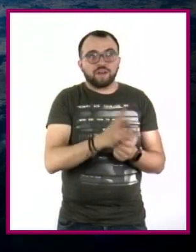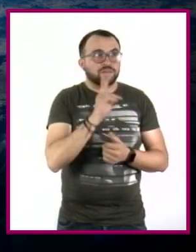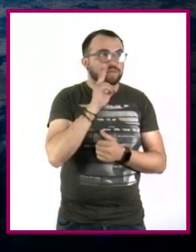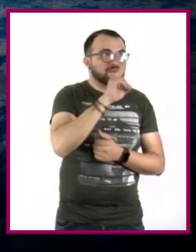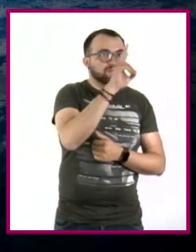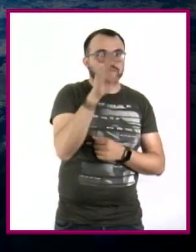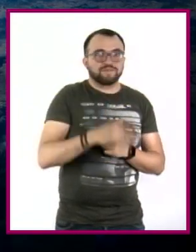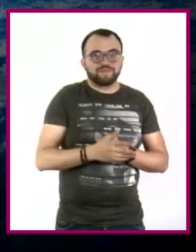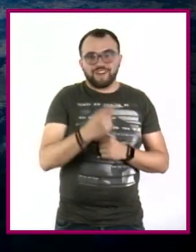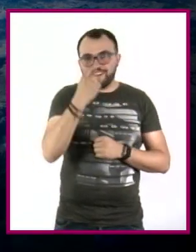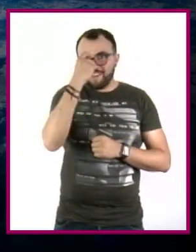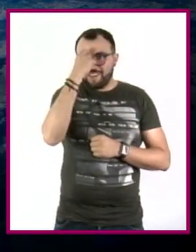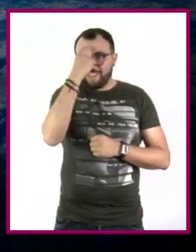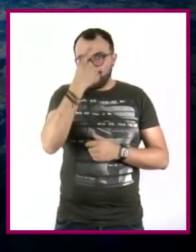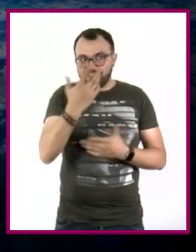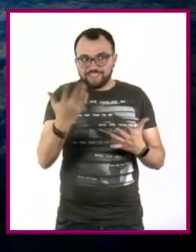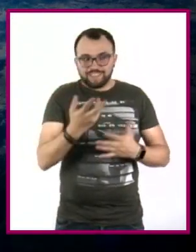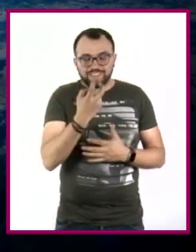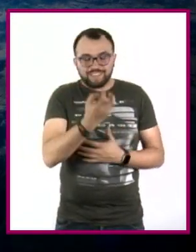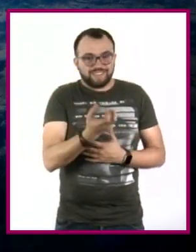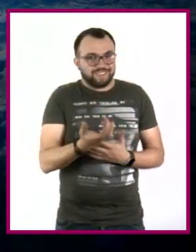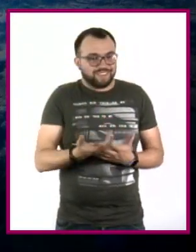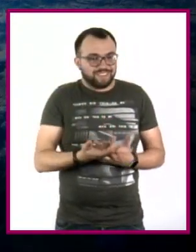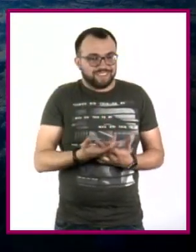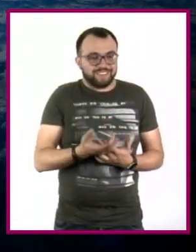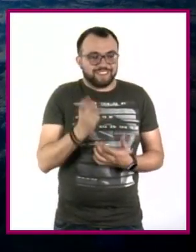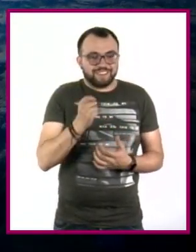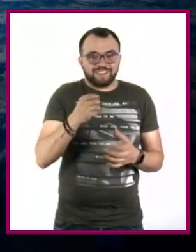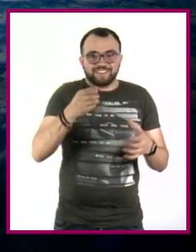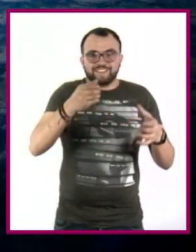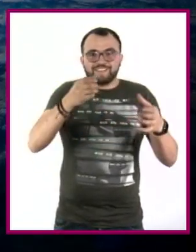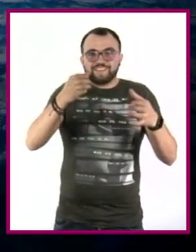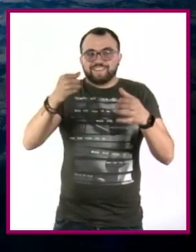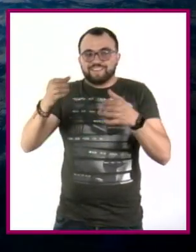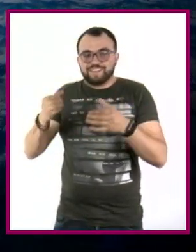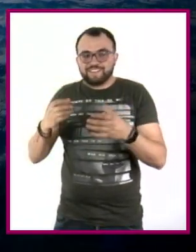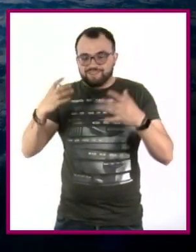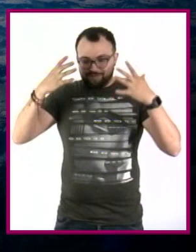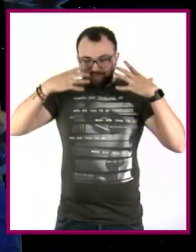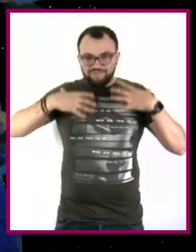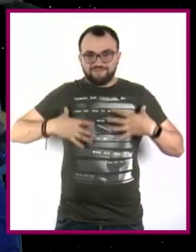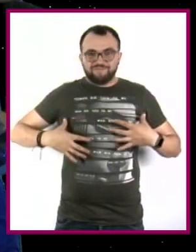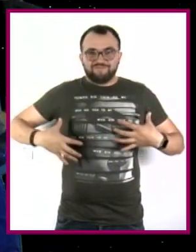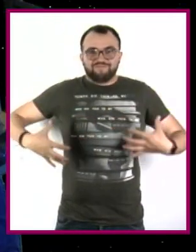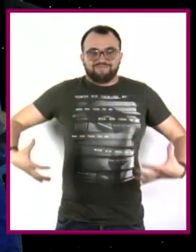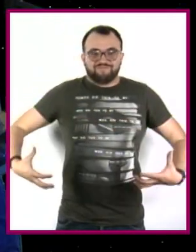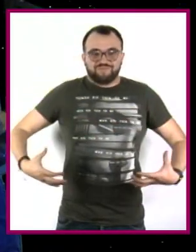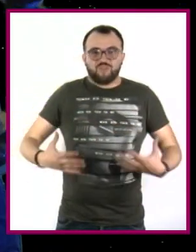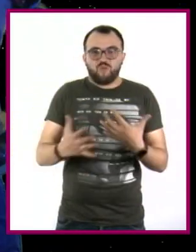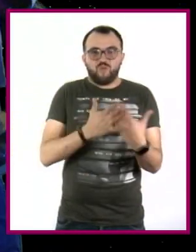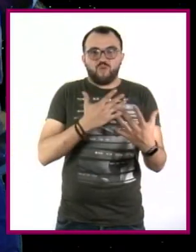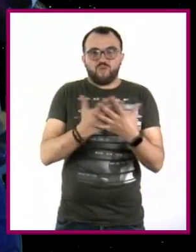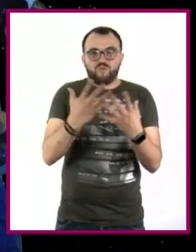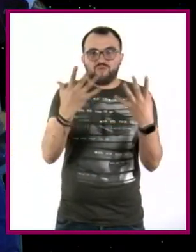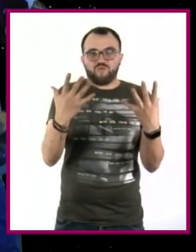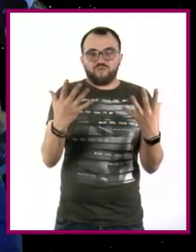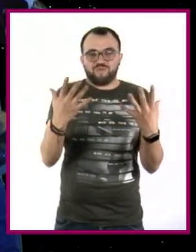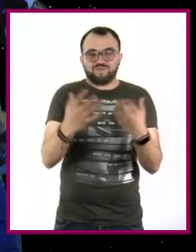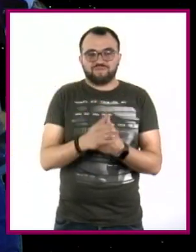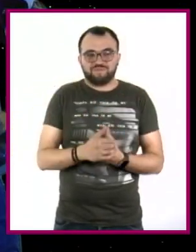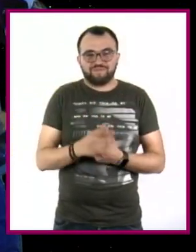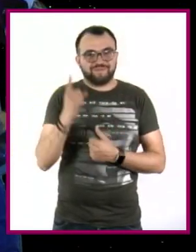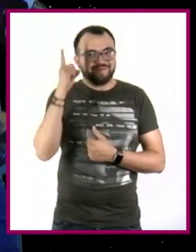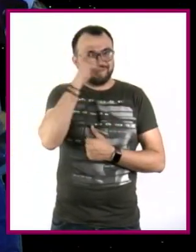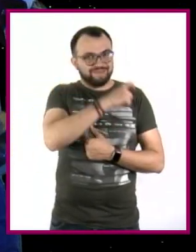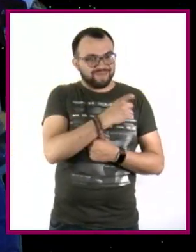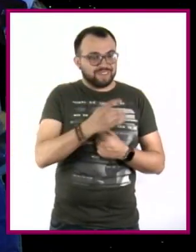ha de ser nada fácil tener que hacer ese trabajo mientras flotan en el espacio con esos trajes enormes y esos guantesotes. Por